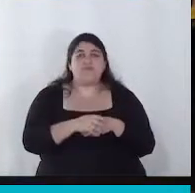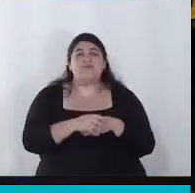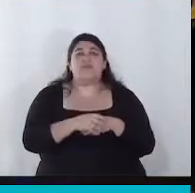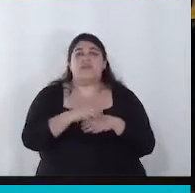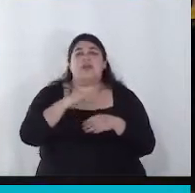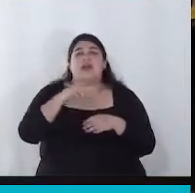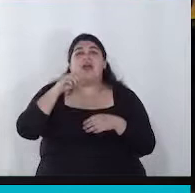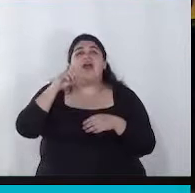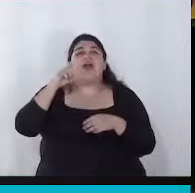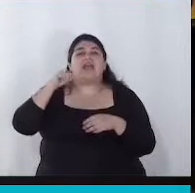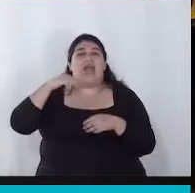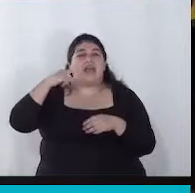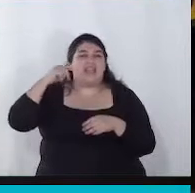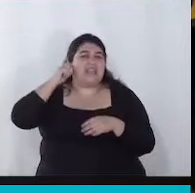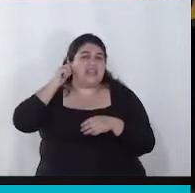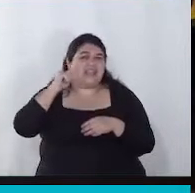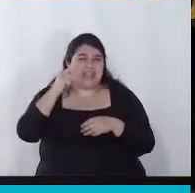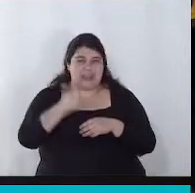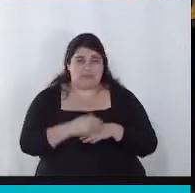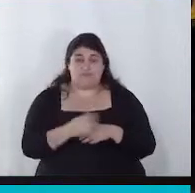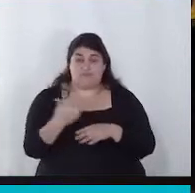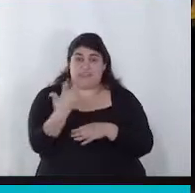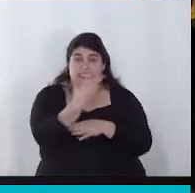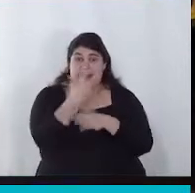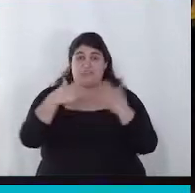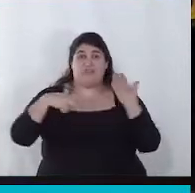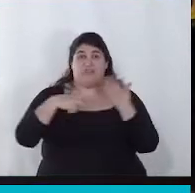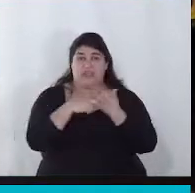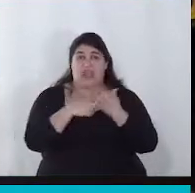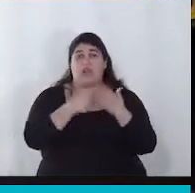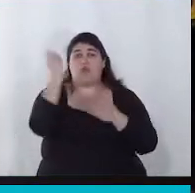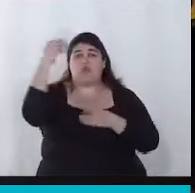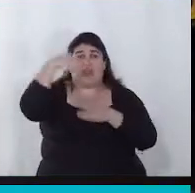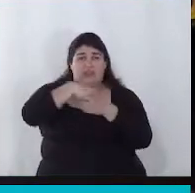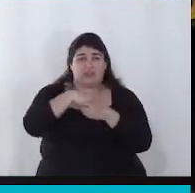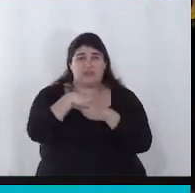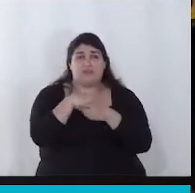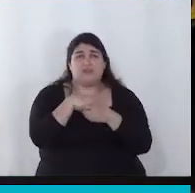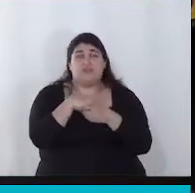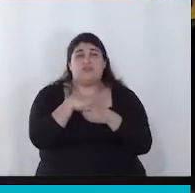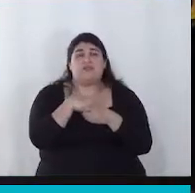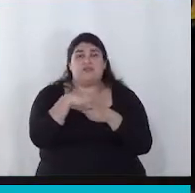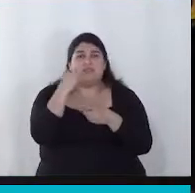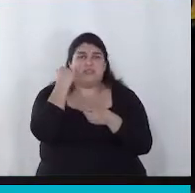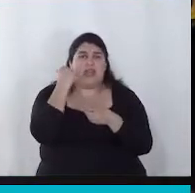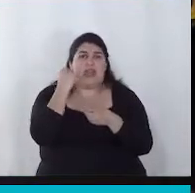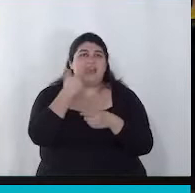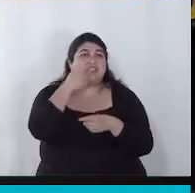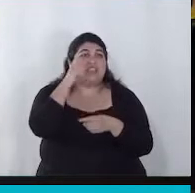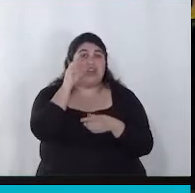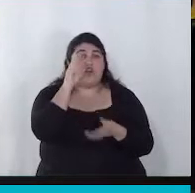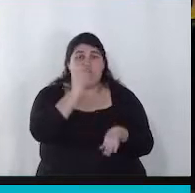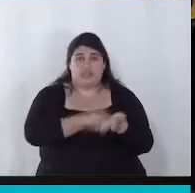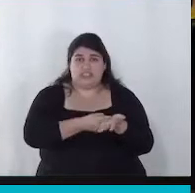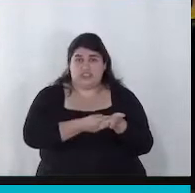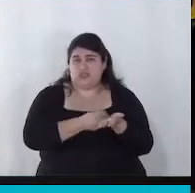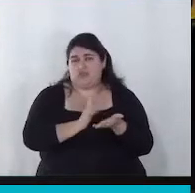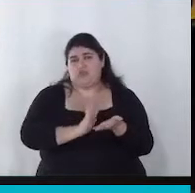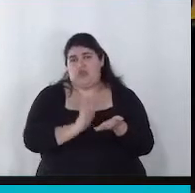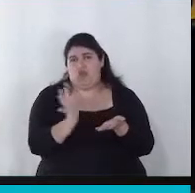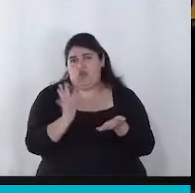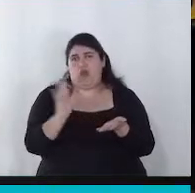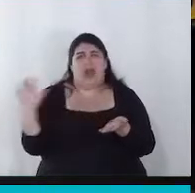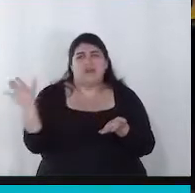pablo esos son los fiscales de juicio que tenía designado mario secco no que tienen designada todas las personas